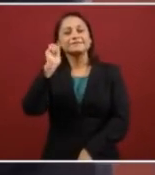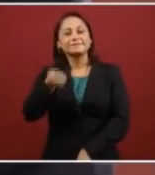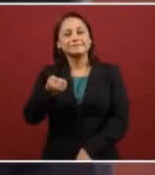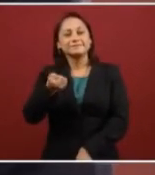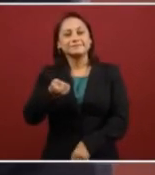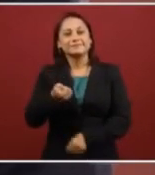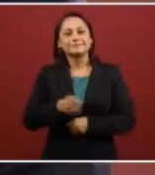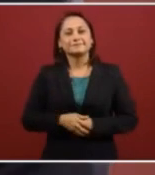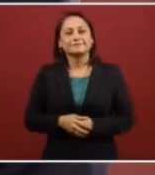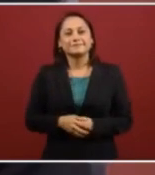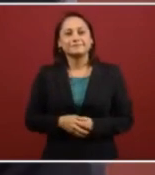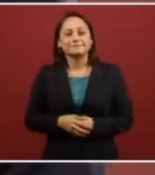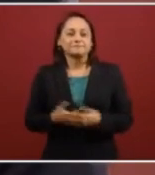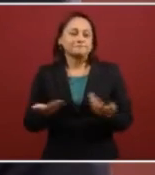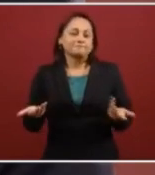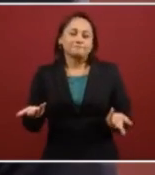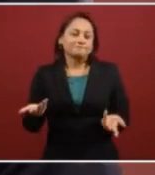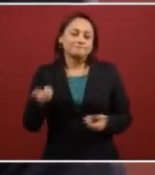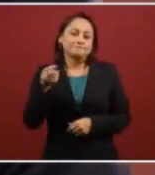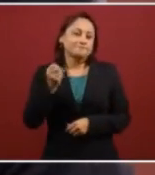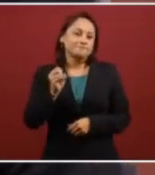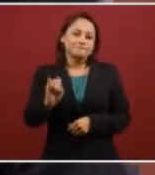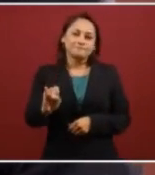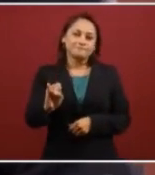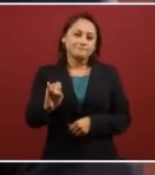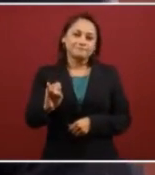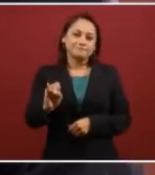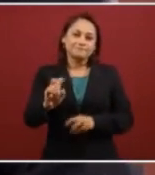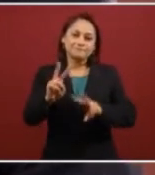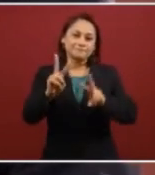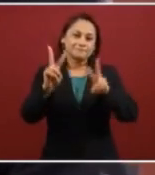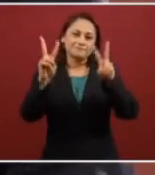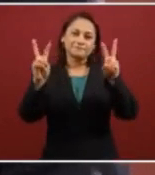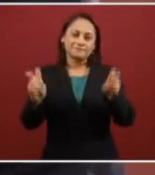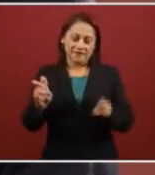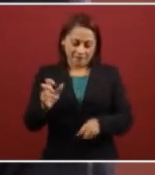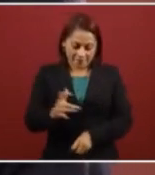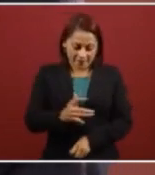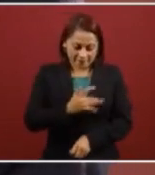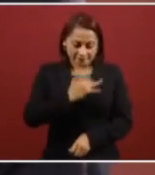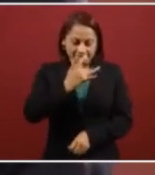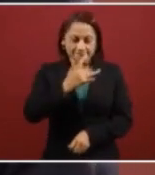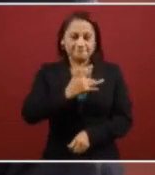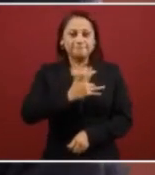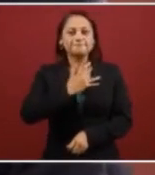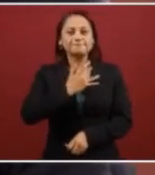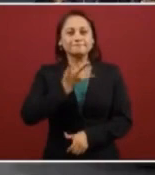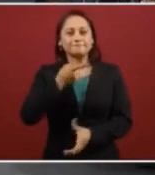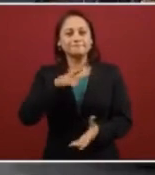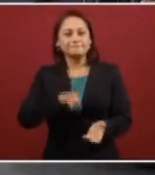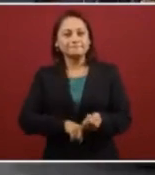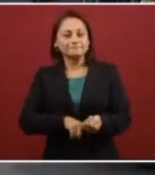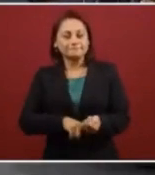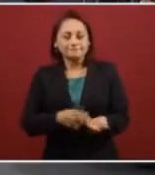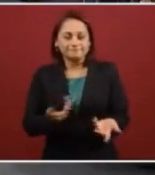nada un estado de ánimo. It's just a state of, a eso me refiero, cheer, un estado de ánimo. Or a state of,